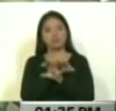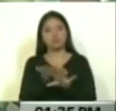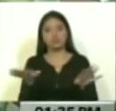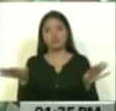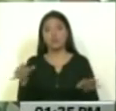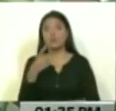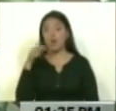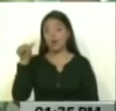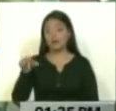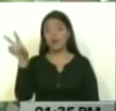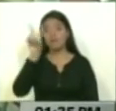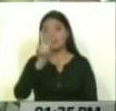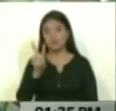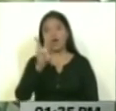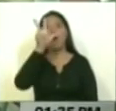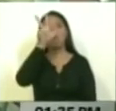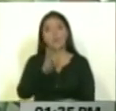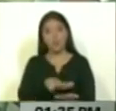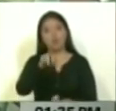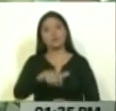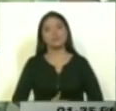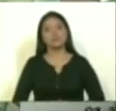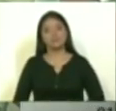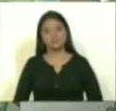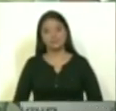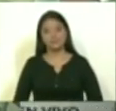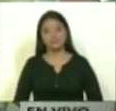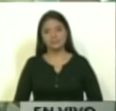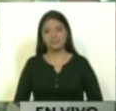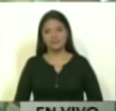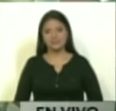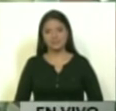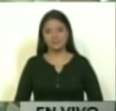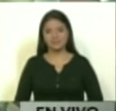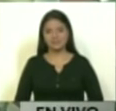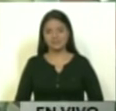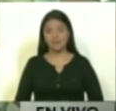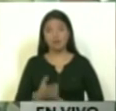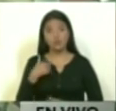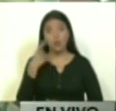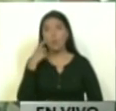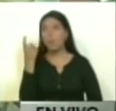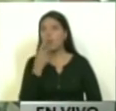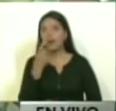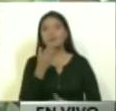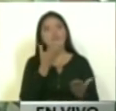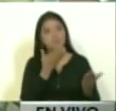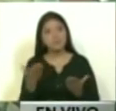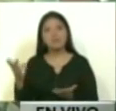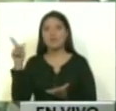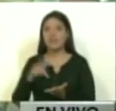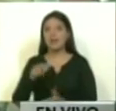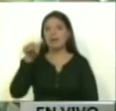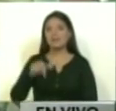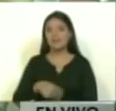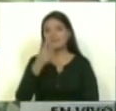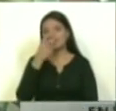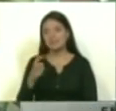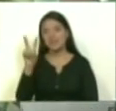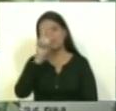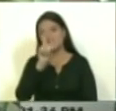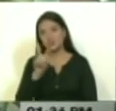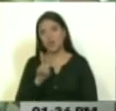Venezuela, aprobado. Es más, estoy buscando invitarlo a que venga a Venezuela.